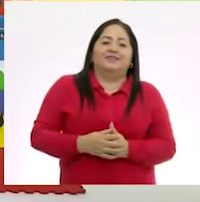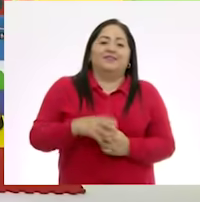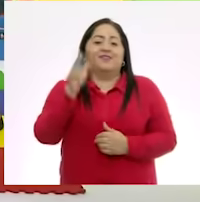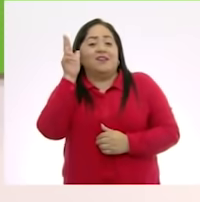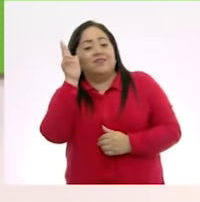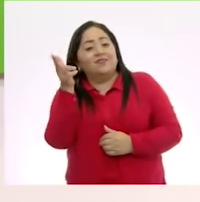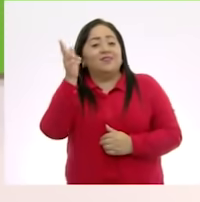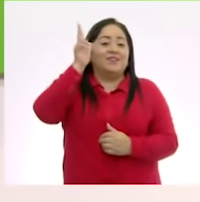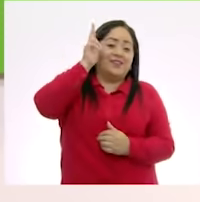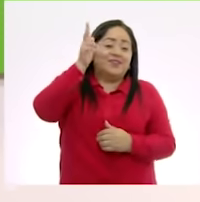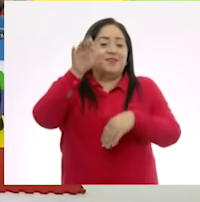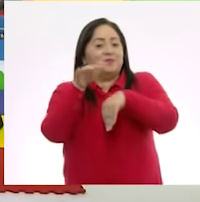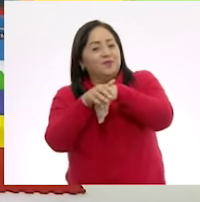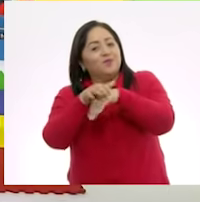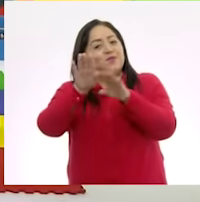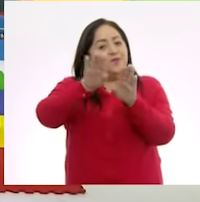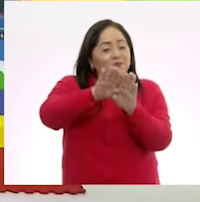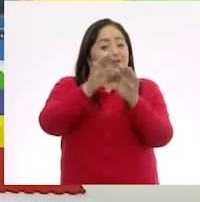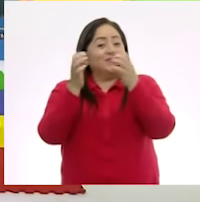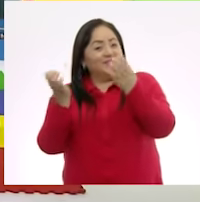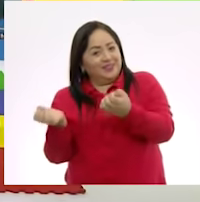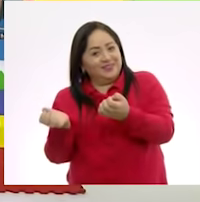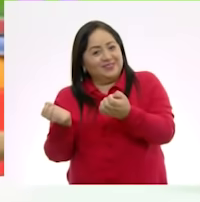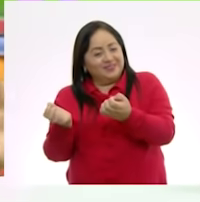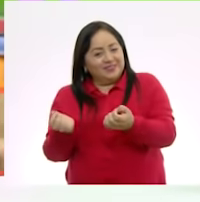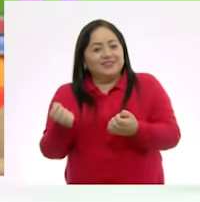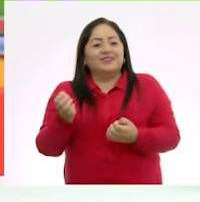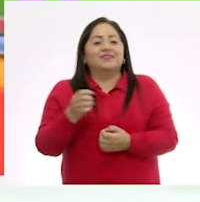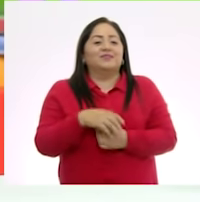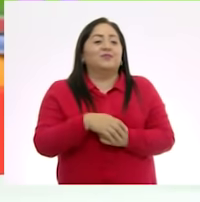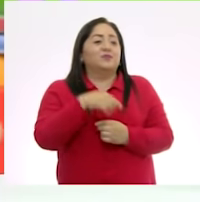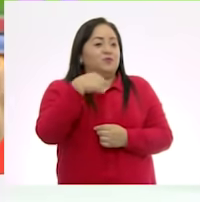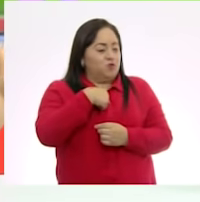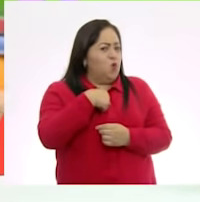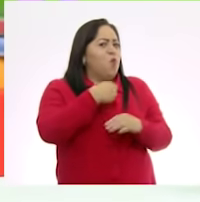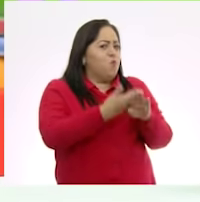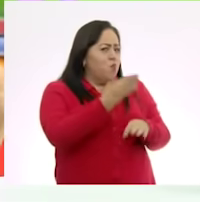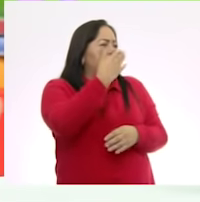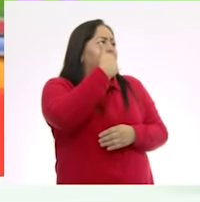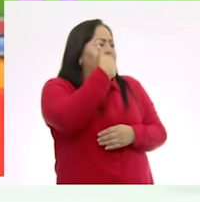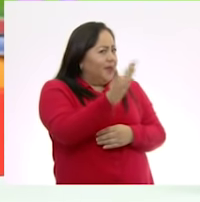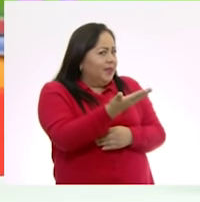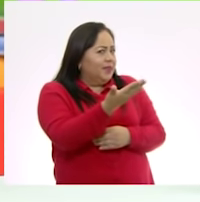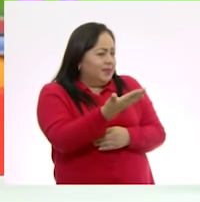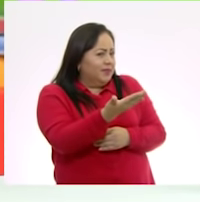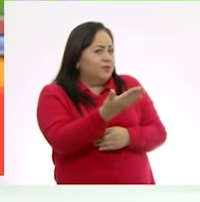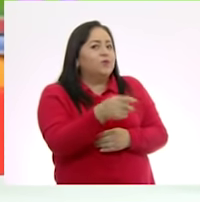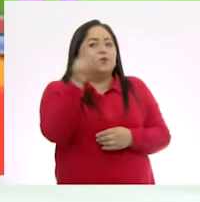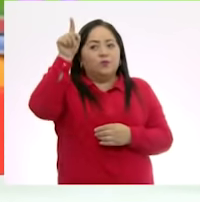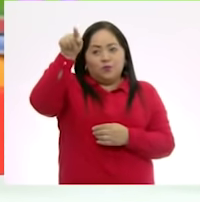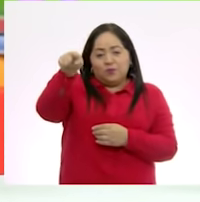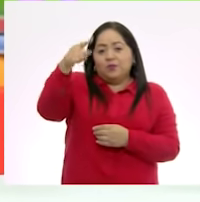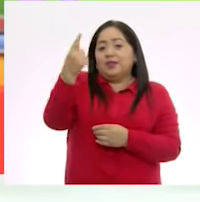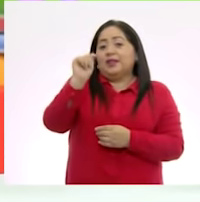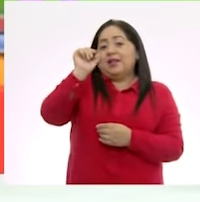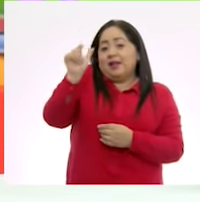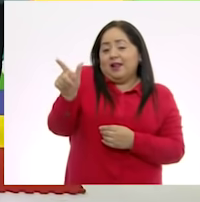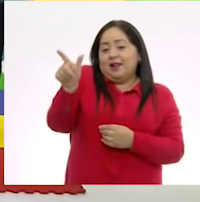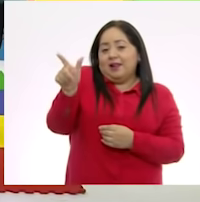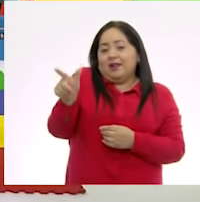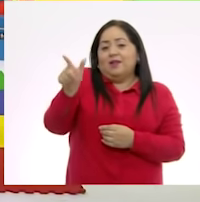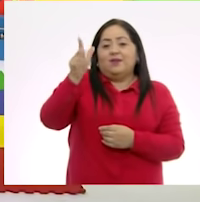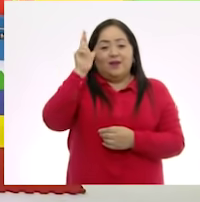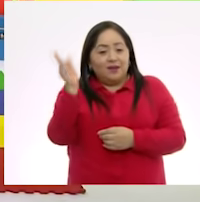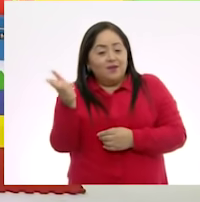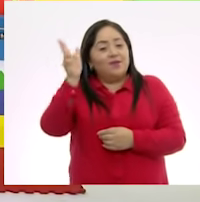Hola, hola, amigo, ¿cómo estás? Yo muy bien, ¿y tú qué